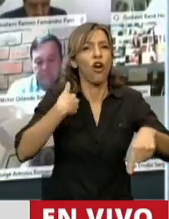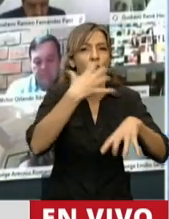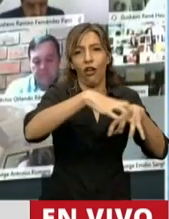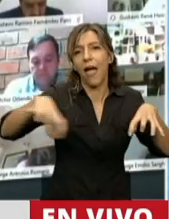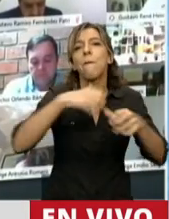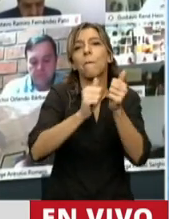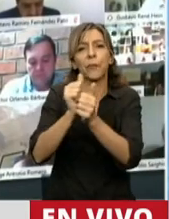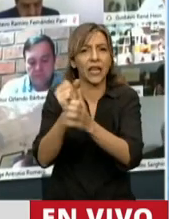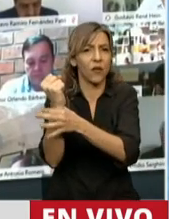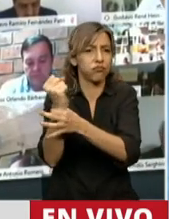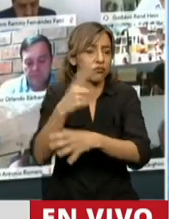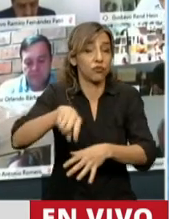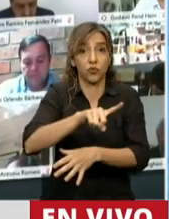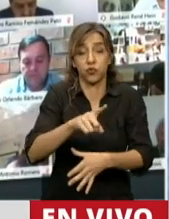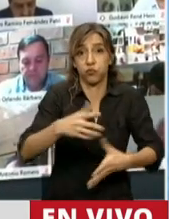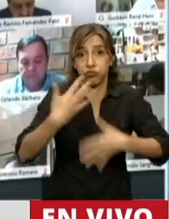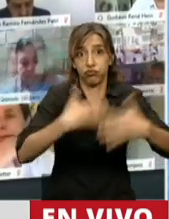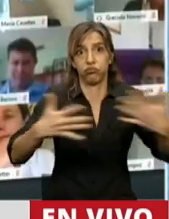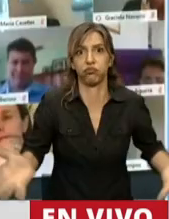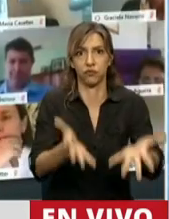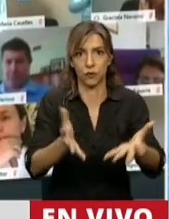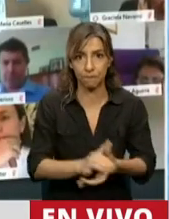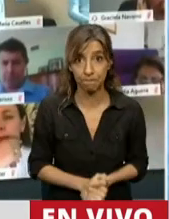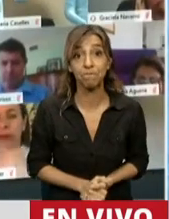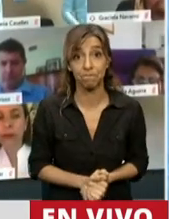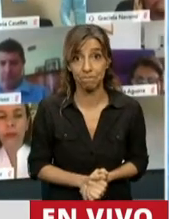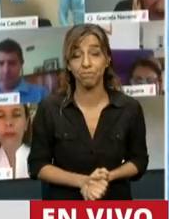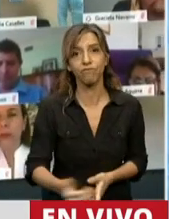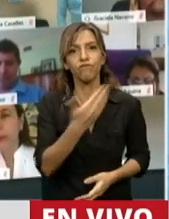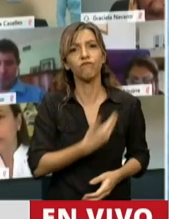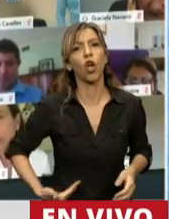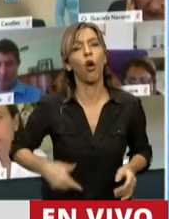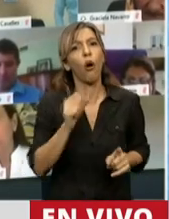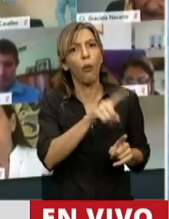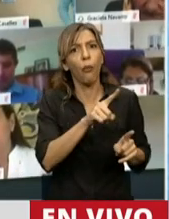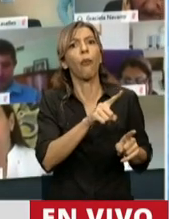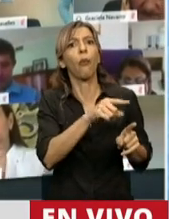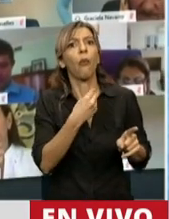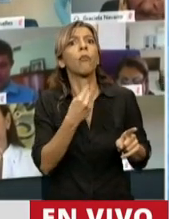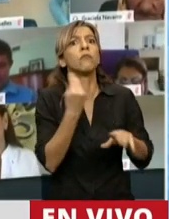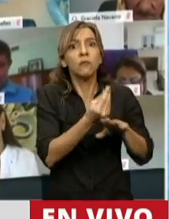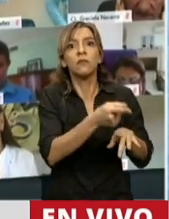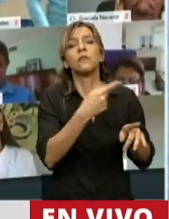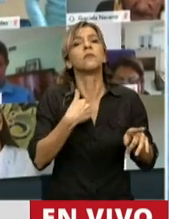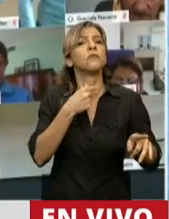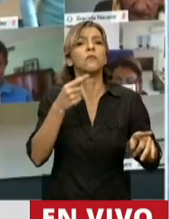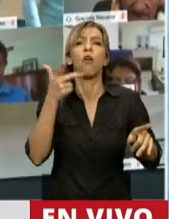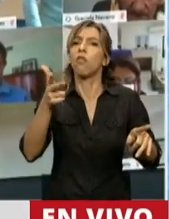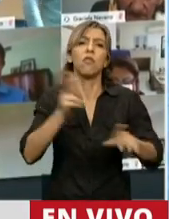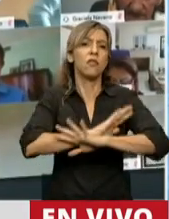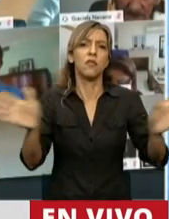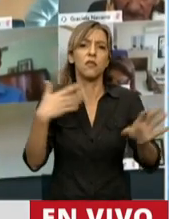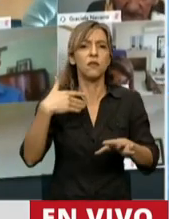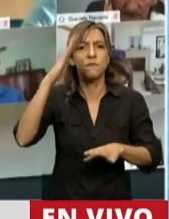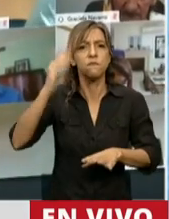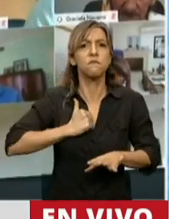compañía. El gobierno de Illia fue el que se negó a enviar tropas a la invasión norteamericana de Santo Domingo. No tuvo una